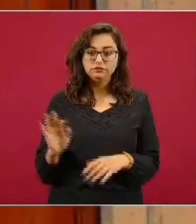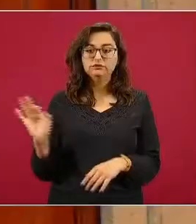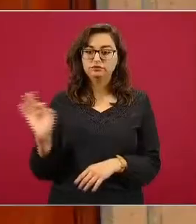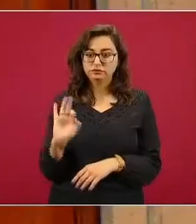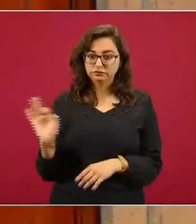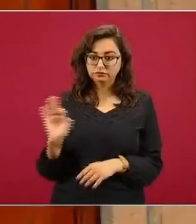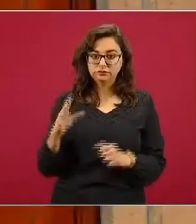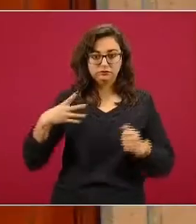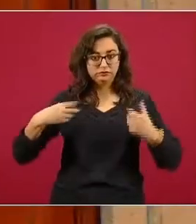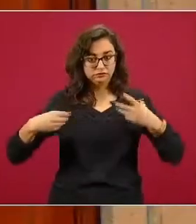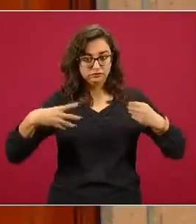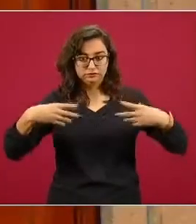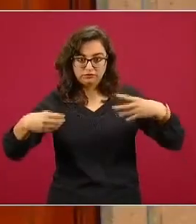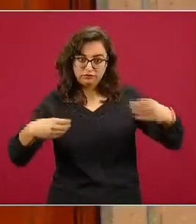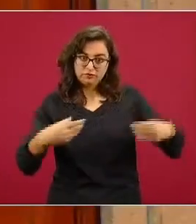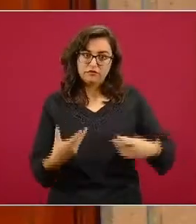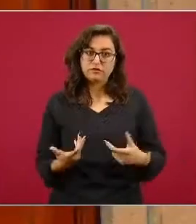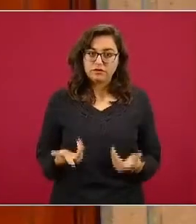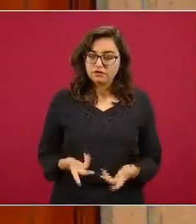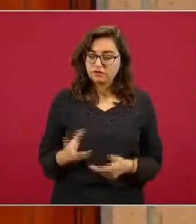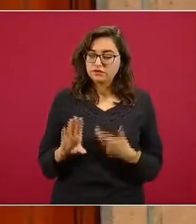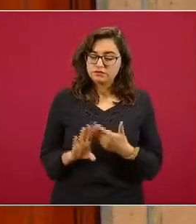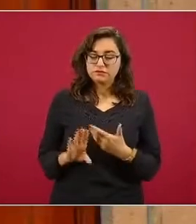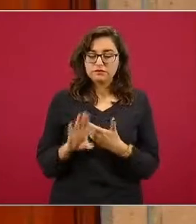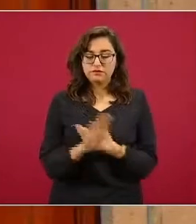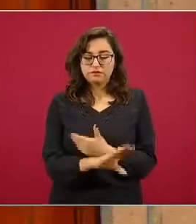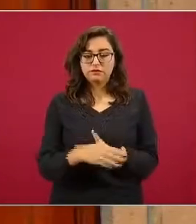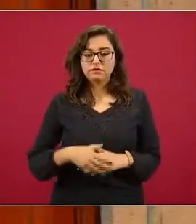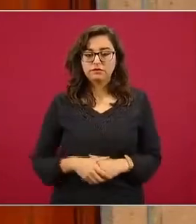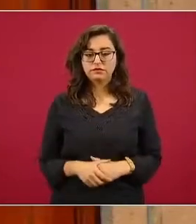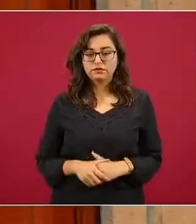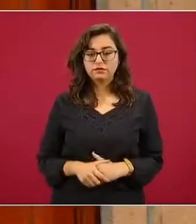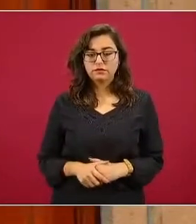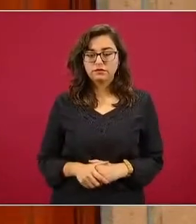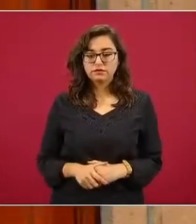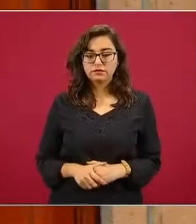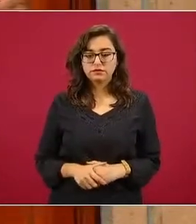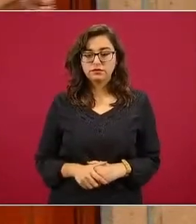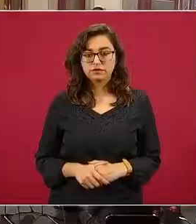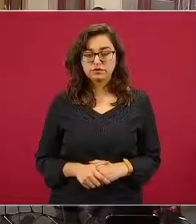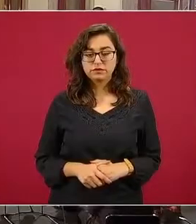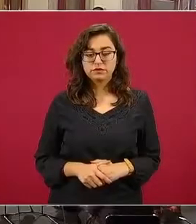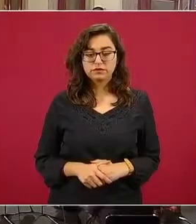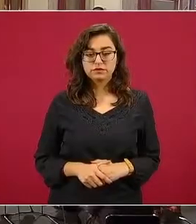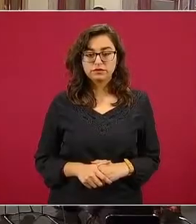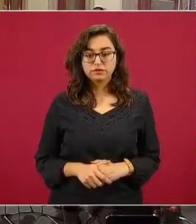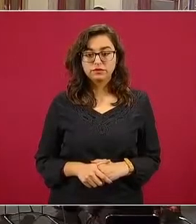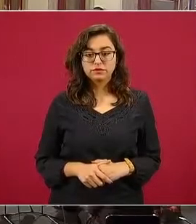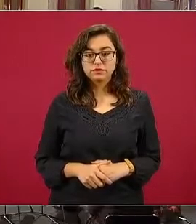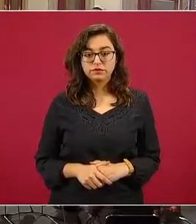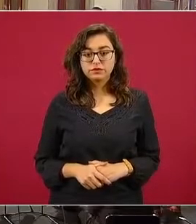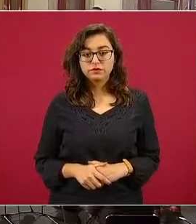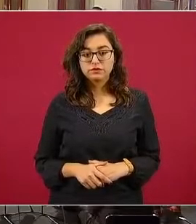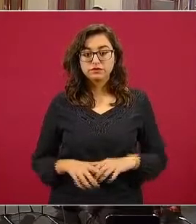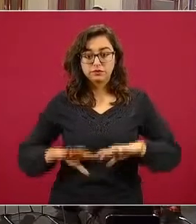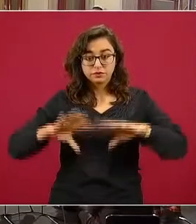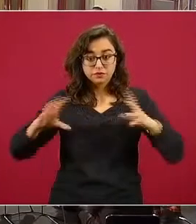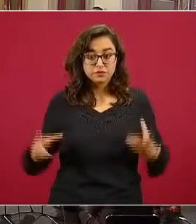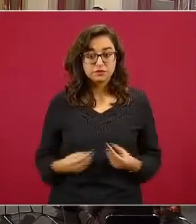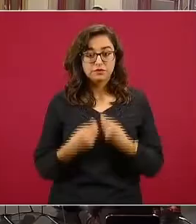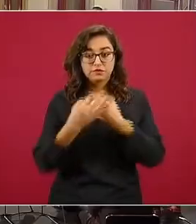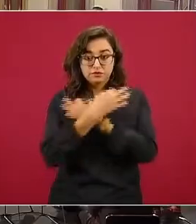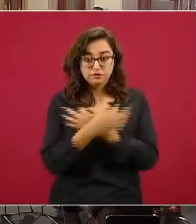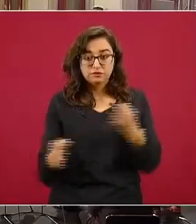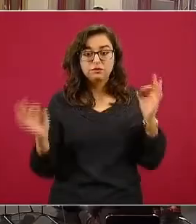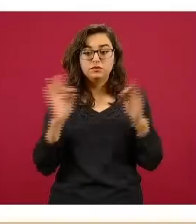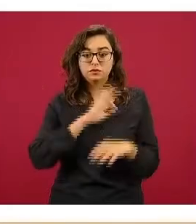en su momento, lógicamente, contagiar a familiares o personas cercanas. El aviso en su totalidad lo pueden encontrar